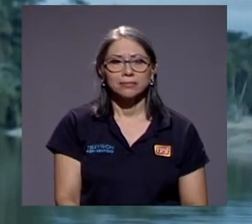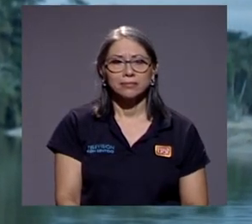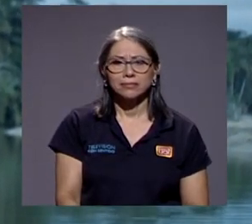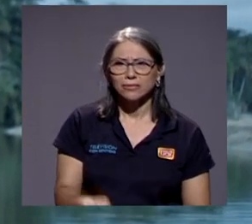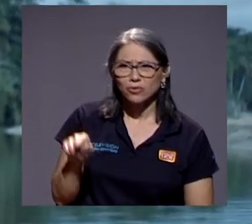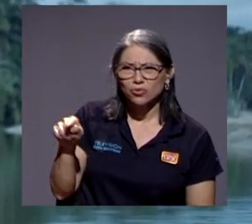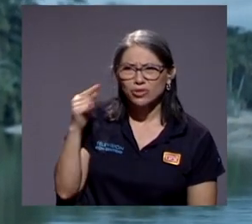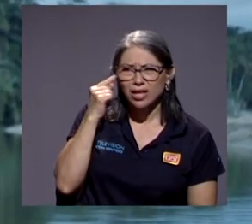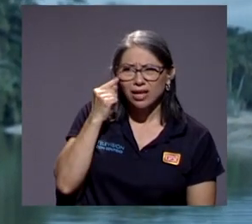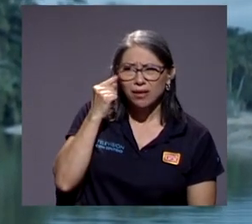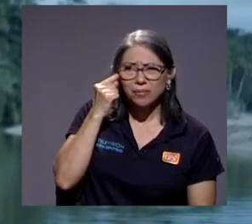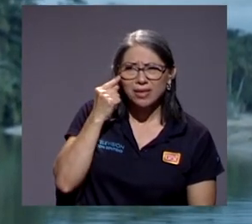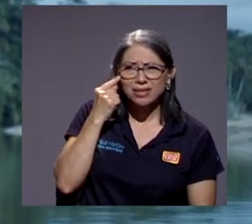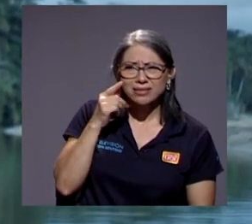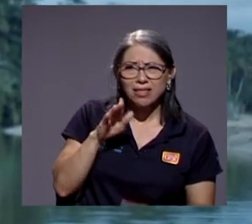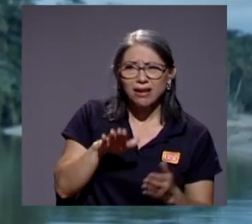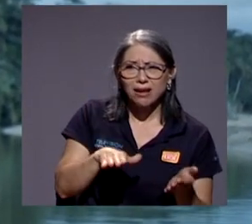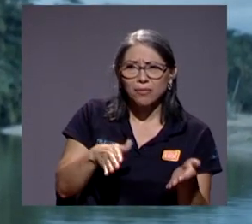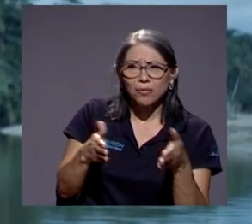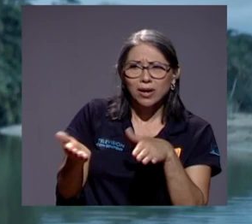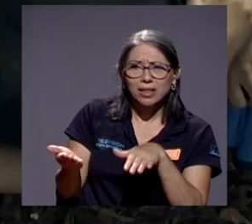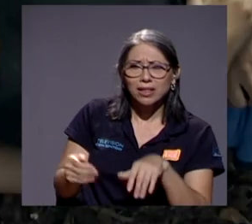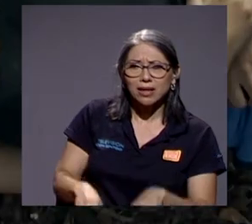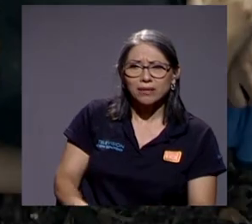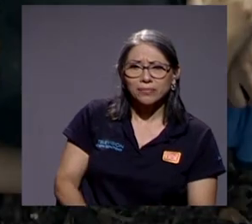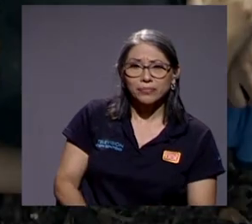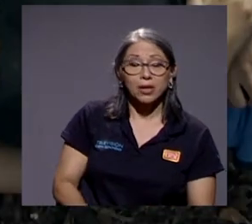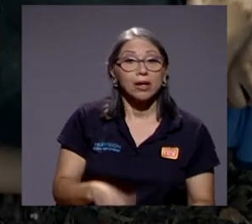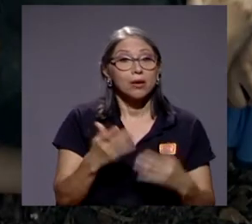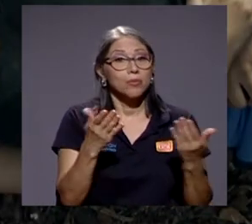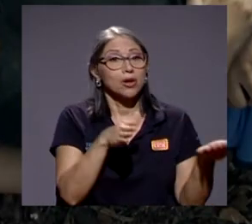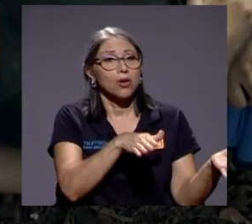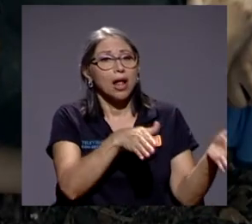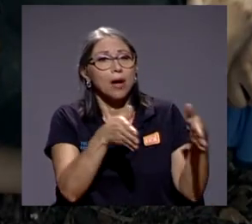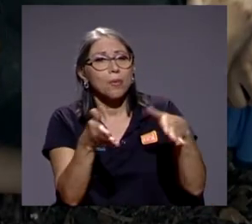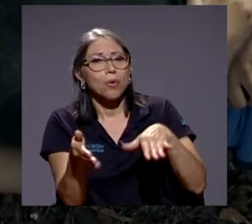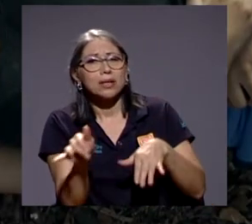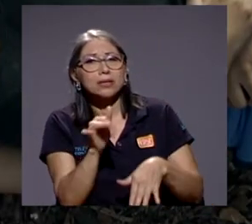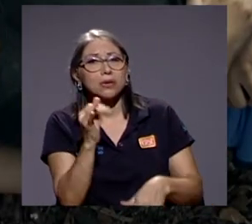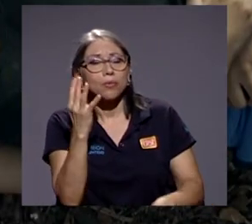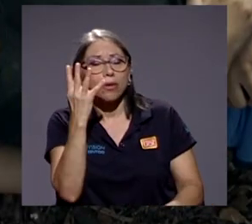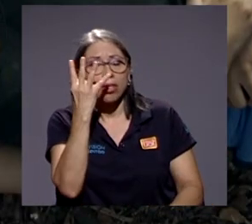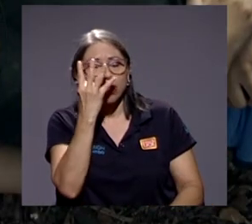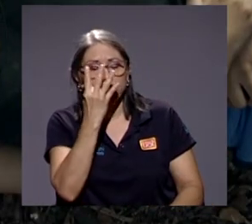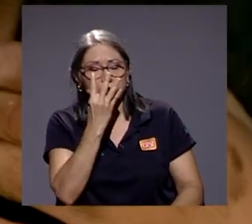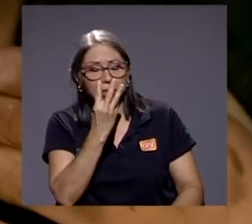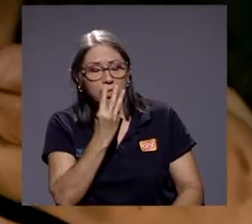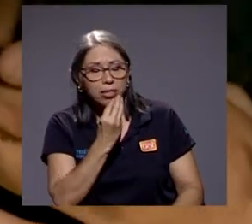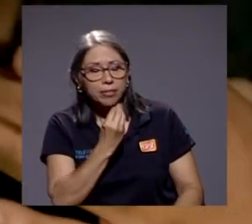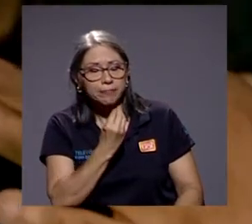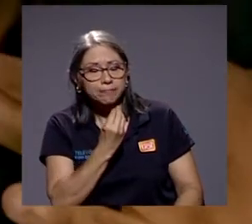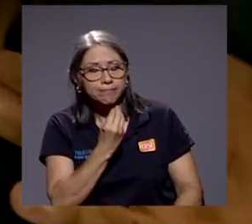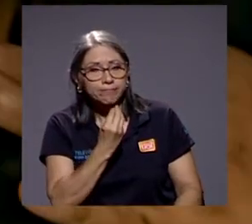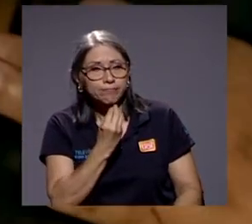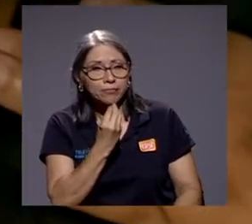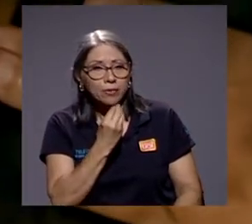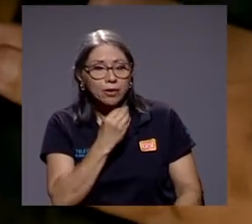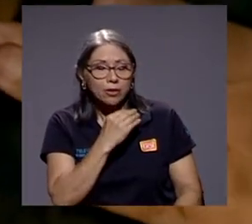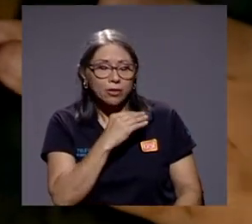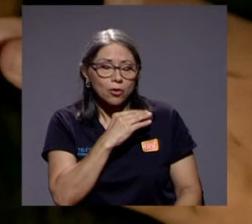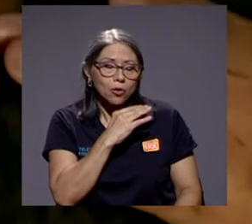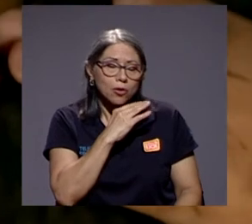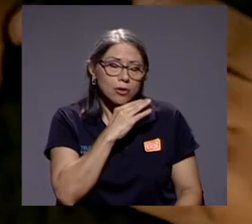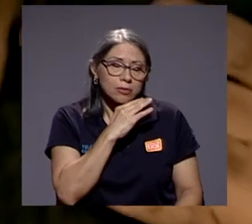la muerte la muerte es un dormir es el dormido